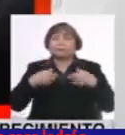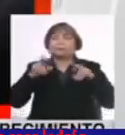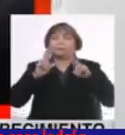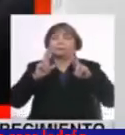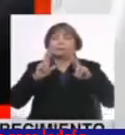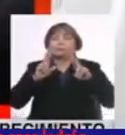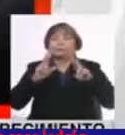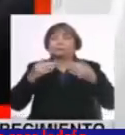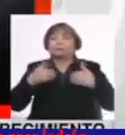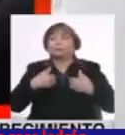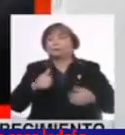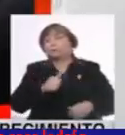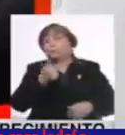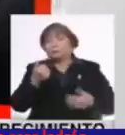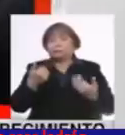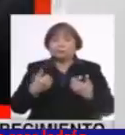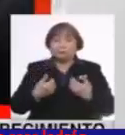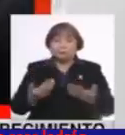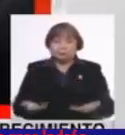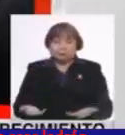suerte que otros tienen.